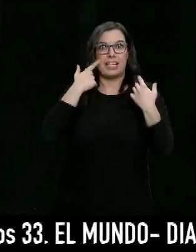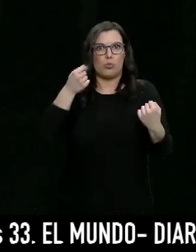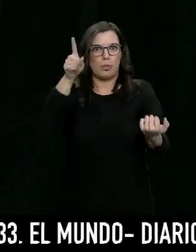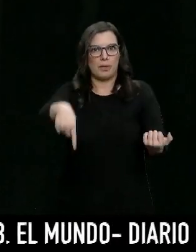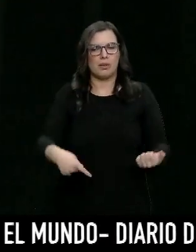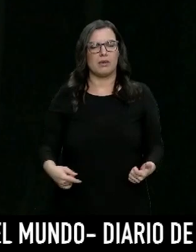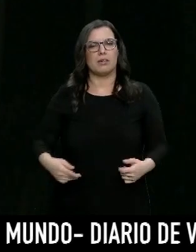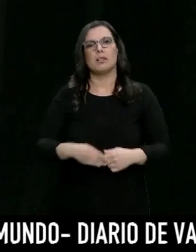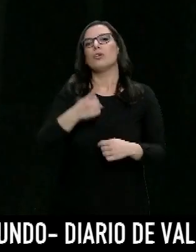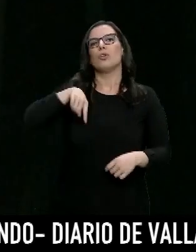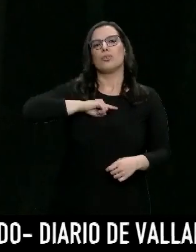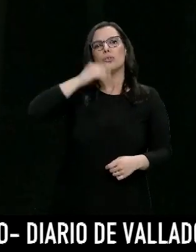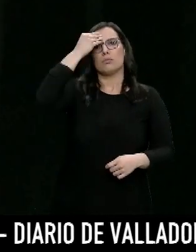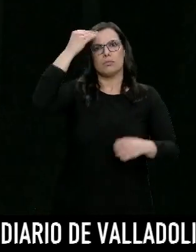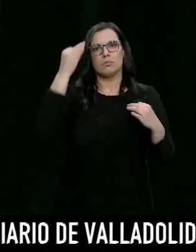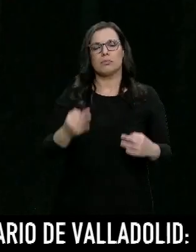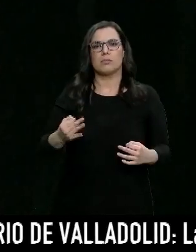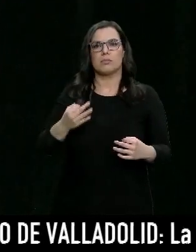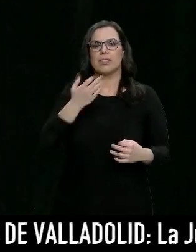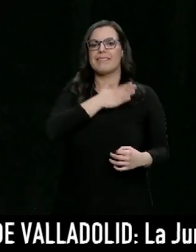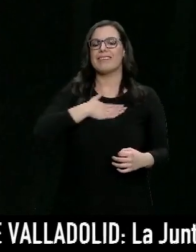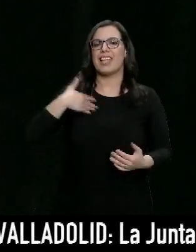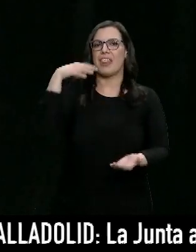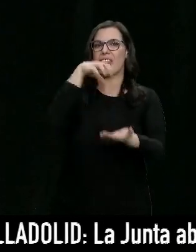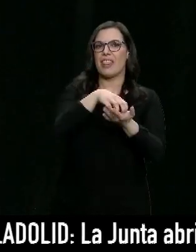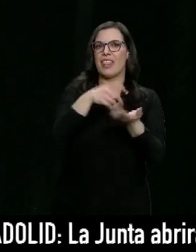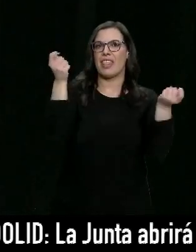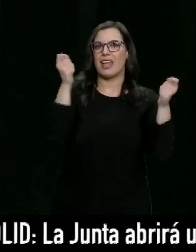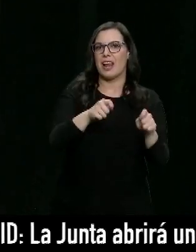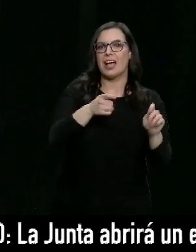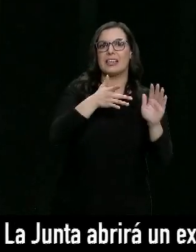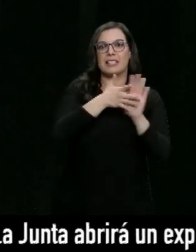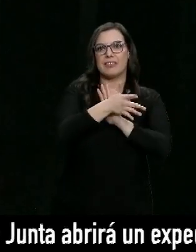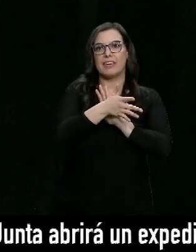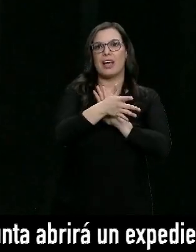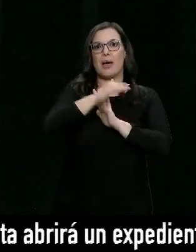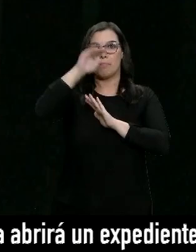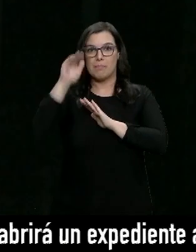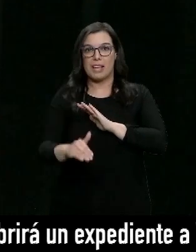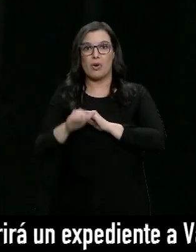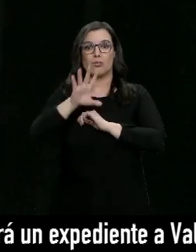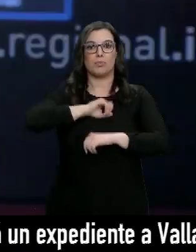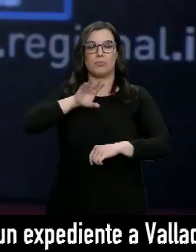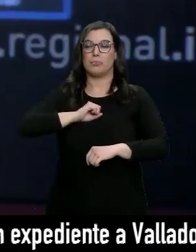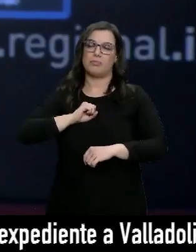Estamos convencidos que el hecho de que quieran cerrar los centros deportivos no implica que vayan a bajar.